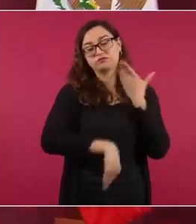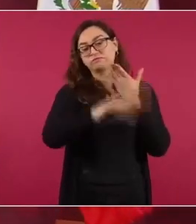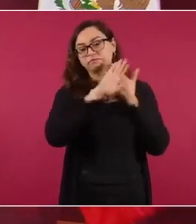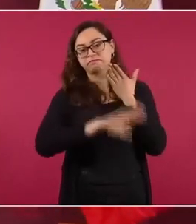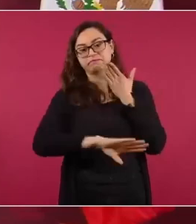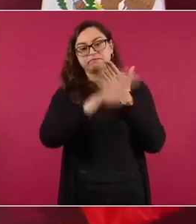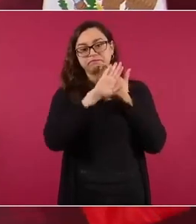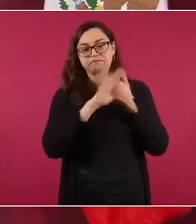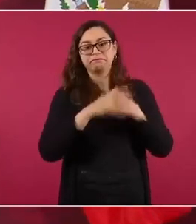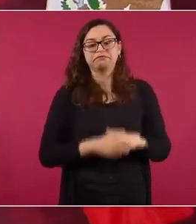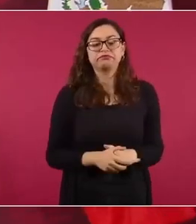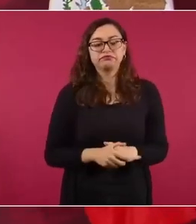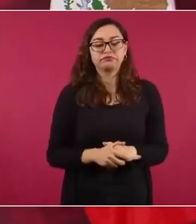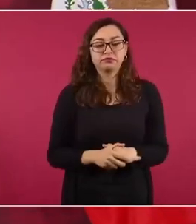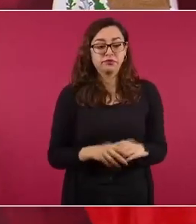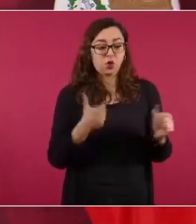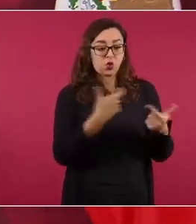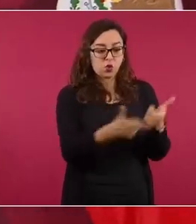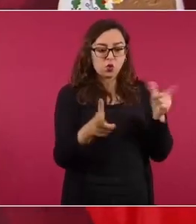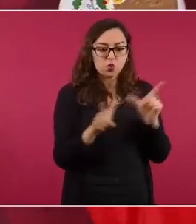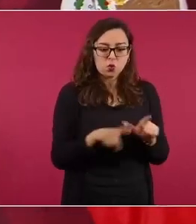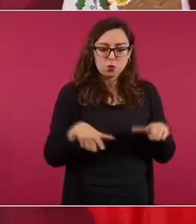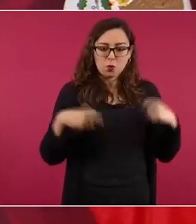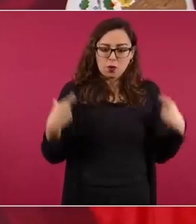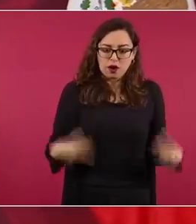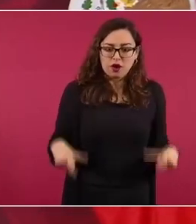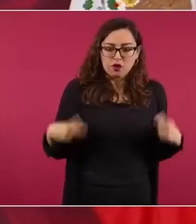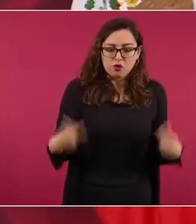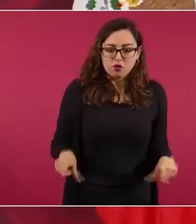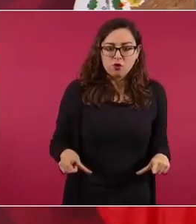A grupos de intereses